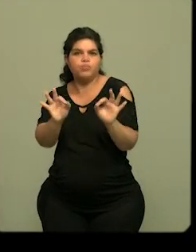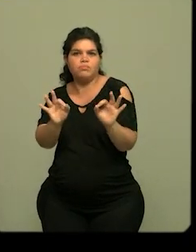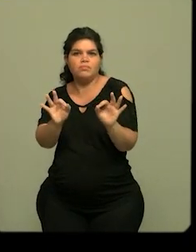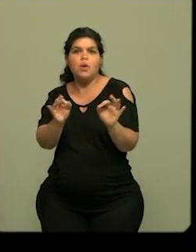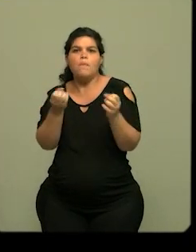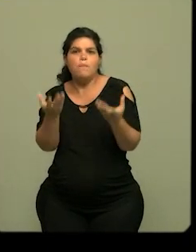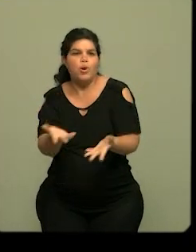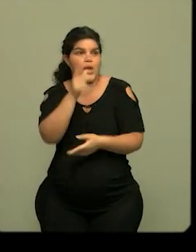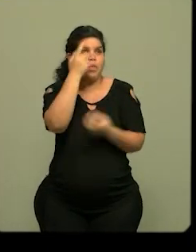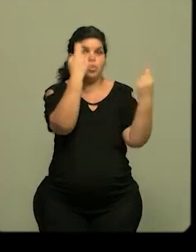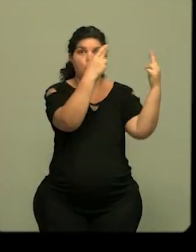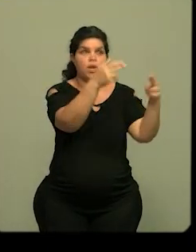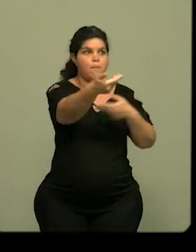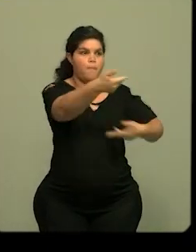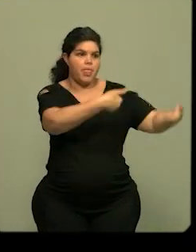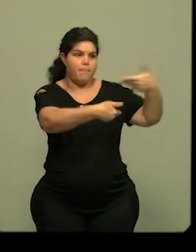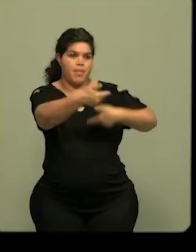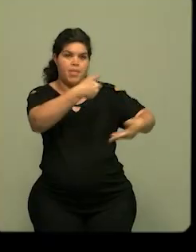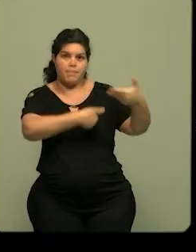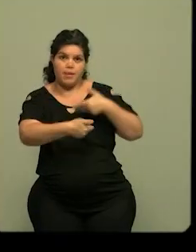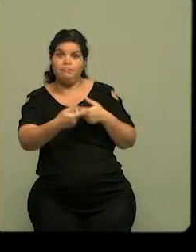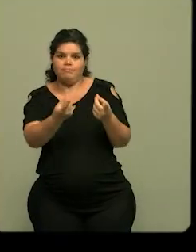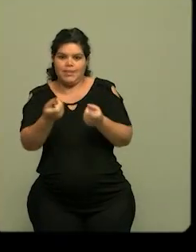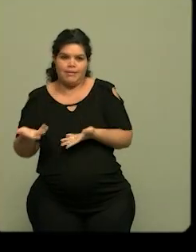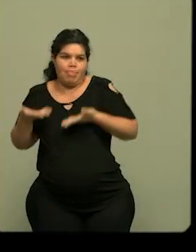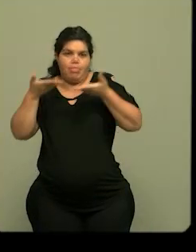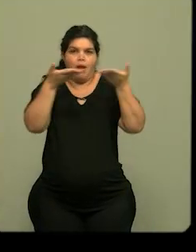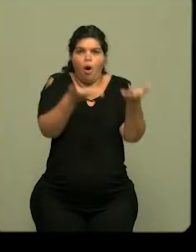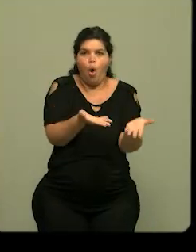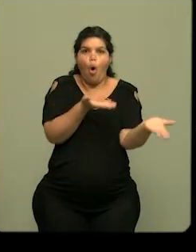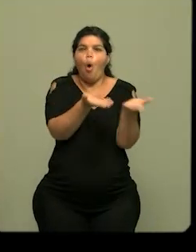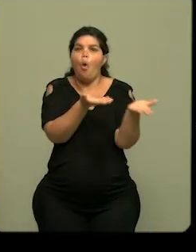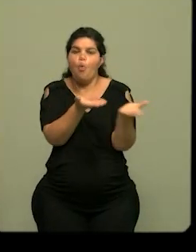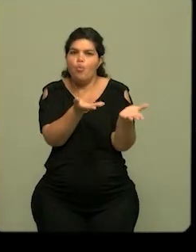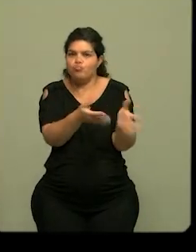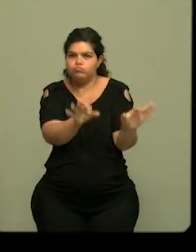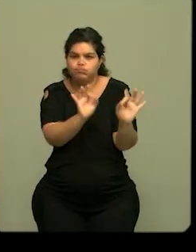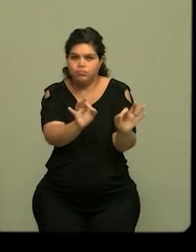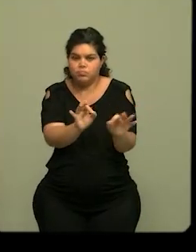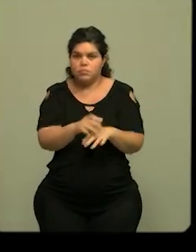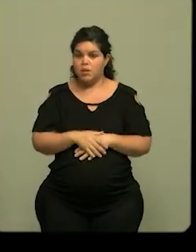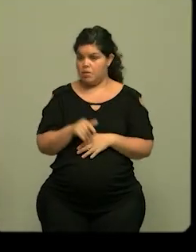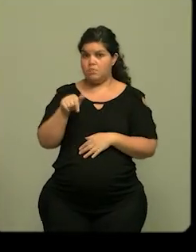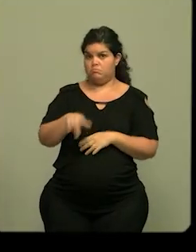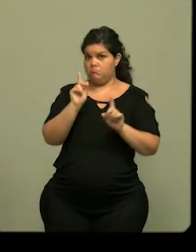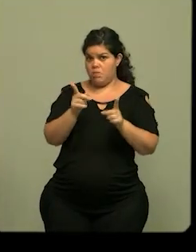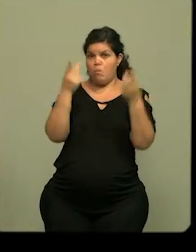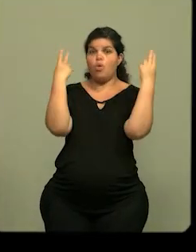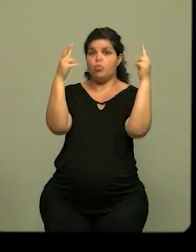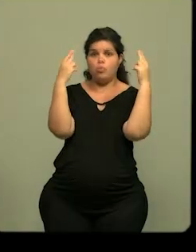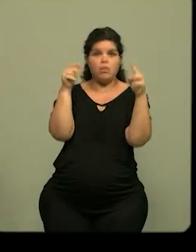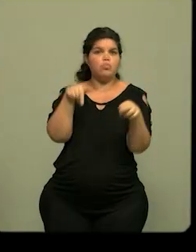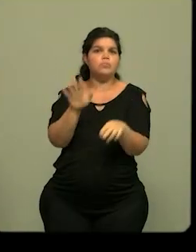al mismo tiempo no dejar de tener su negocio que sea próspero, ¿no? Exactamente, no hay que olvidarse que el turismo es una actividad económica, Ujú.